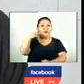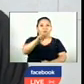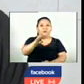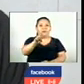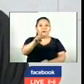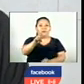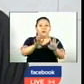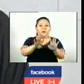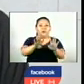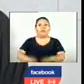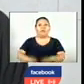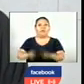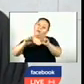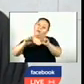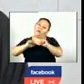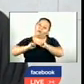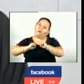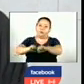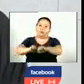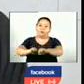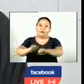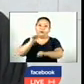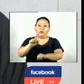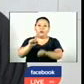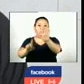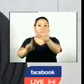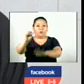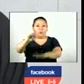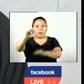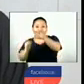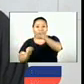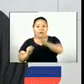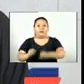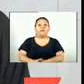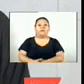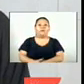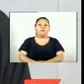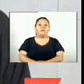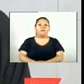y en el caso de los fallecidos ese es un 6% en este momento.